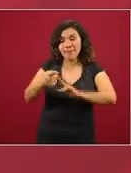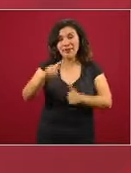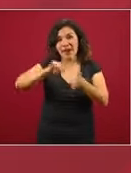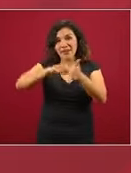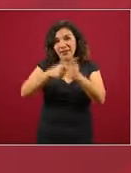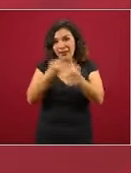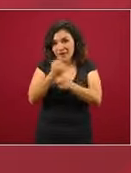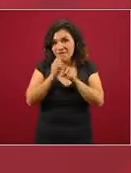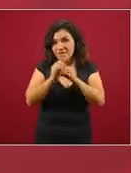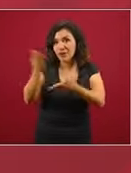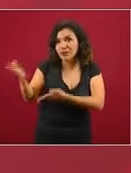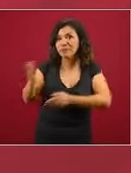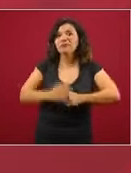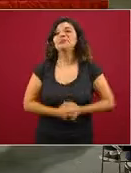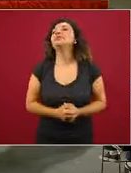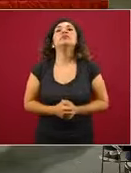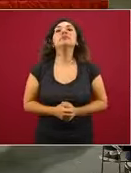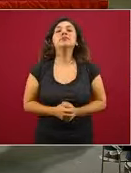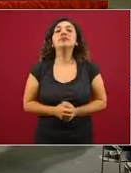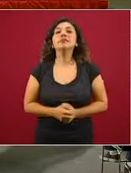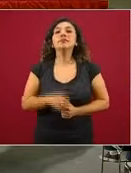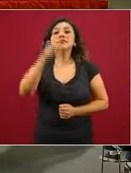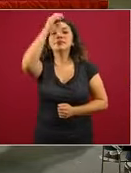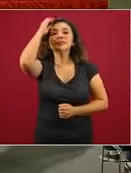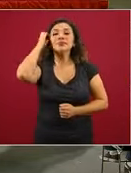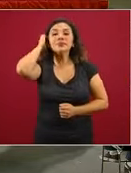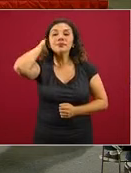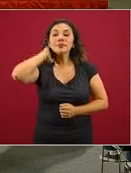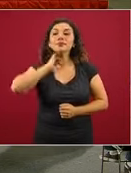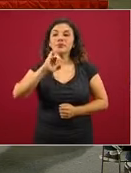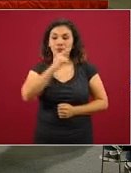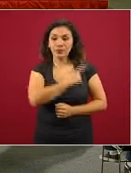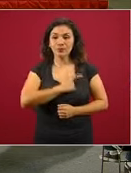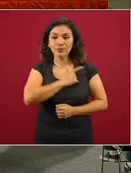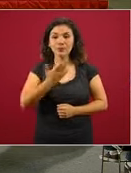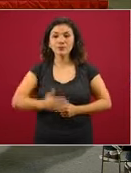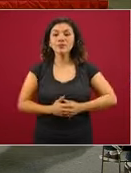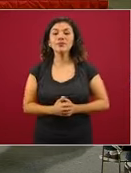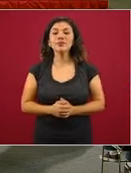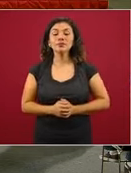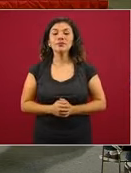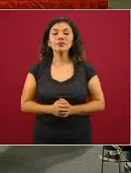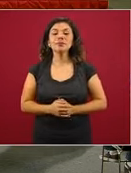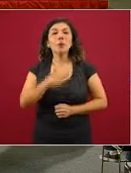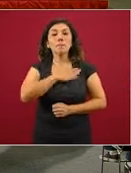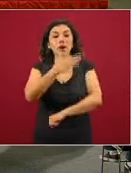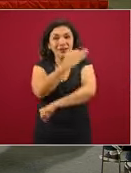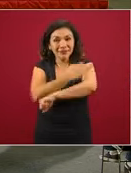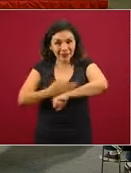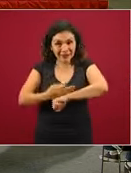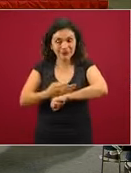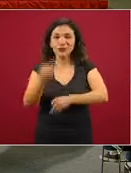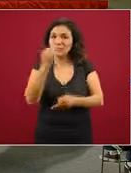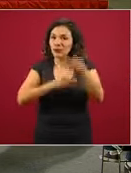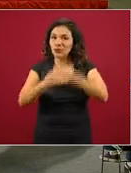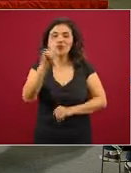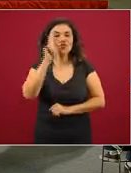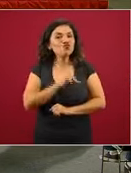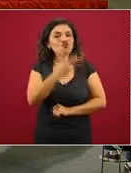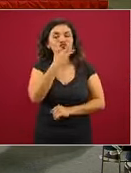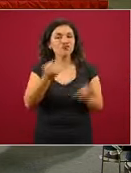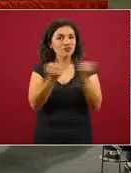presentar el informe técnico. Con mucho gusto, señor secretario. Muy buenas tardes también con todas y